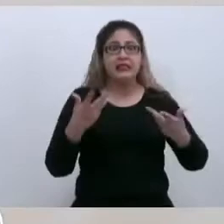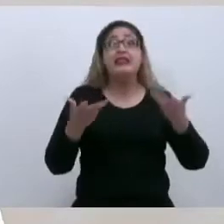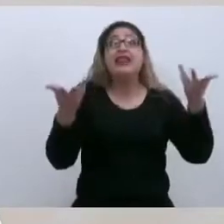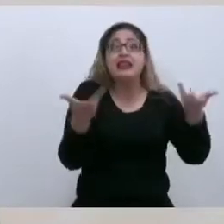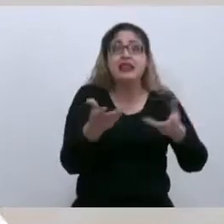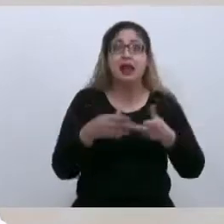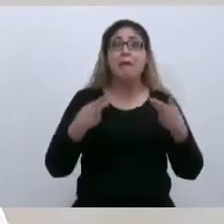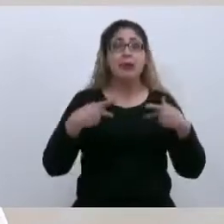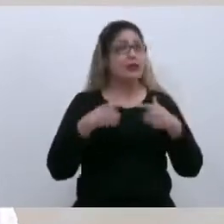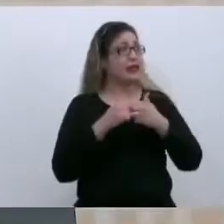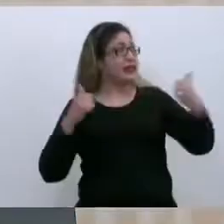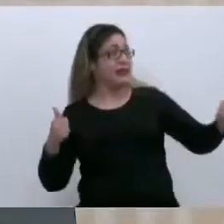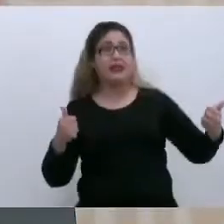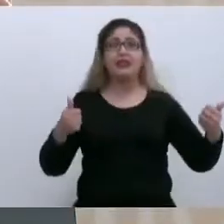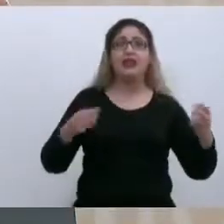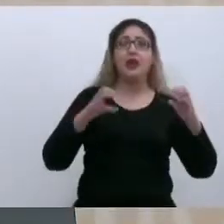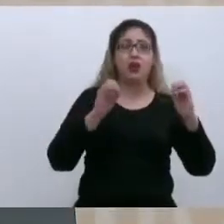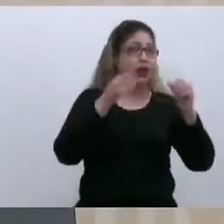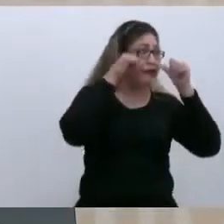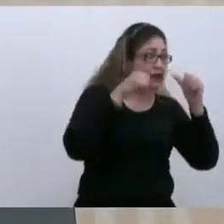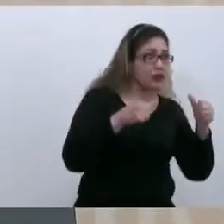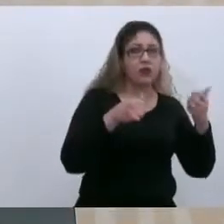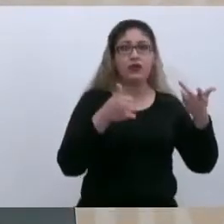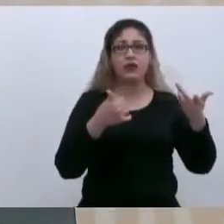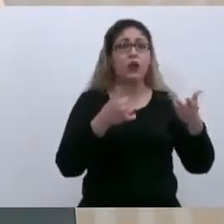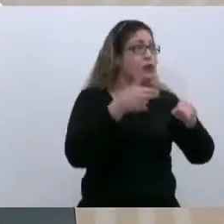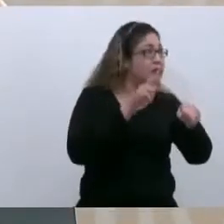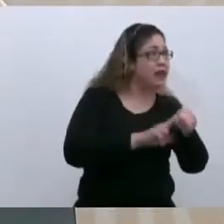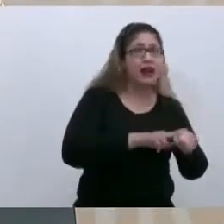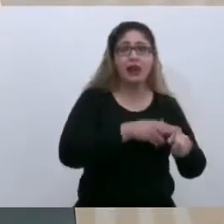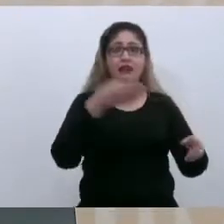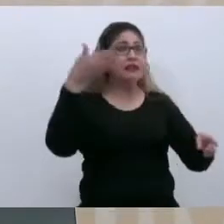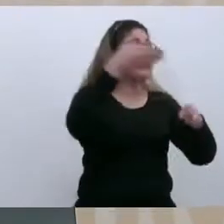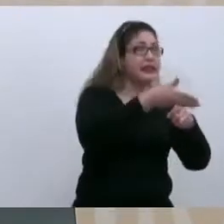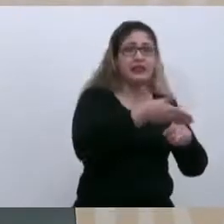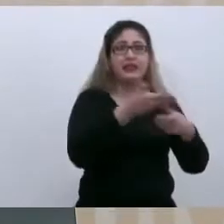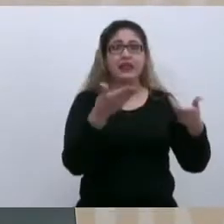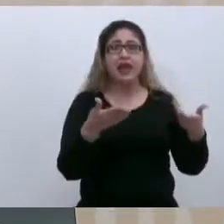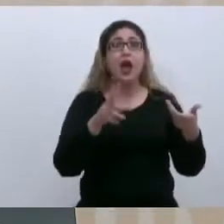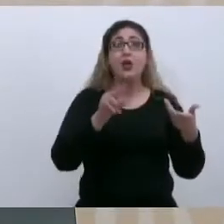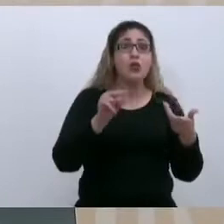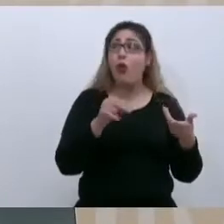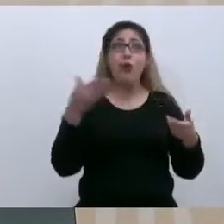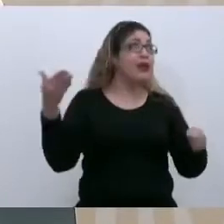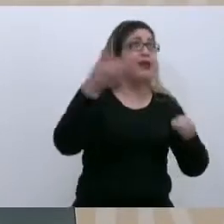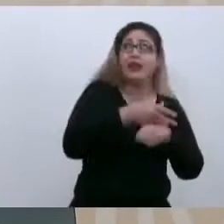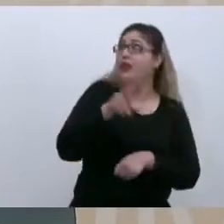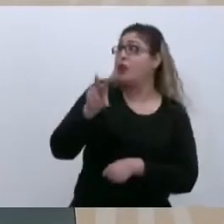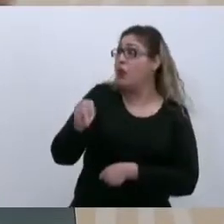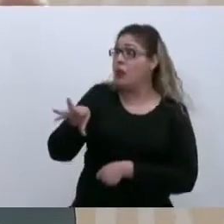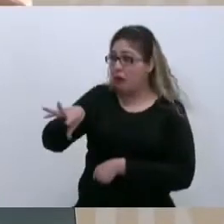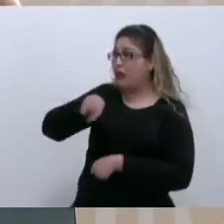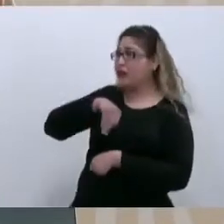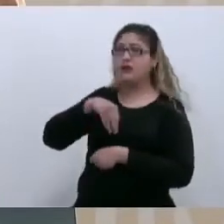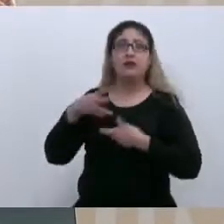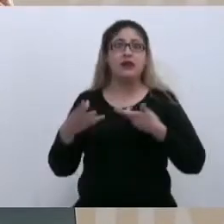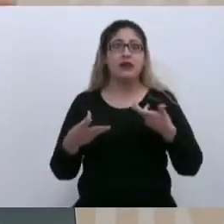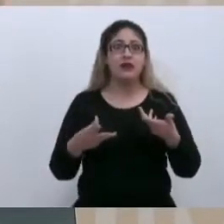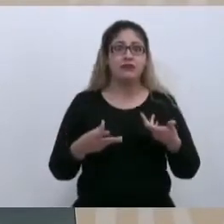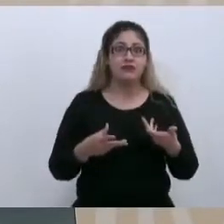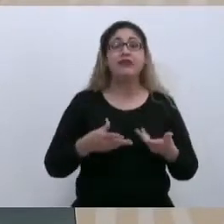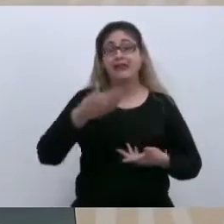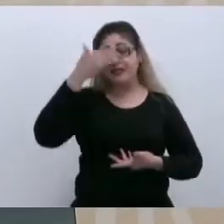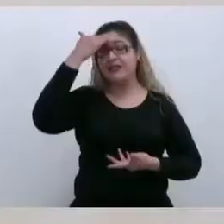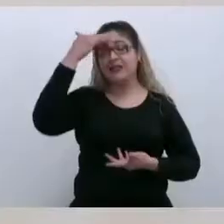social. Pero sabíamos que en algún momento, pues la gente contagiada, en algunos casos iban a convertirse en casos